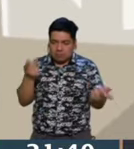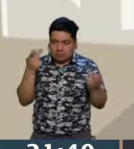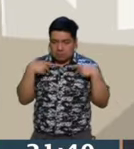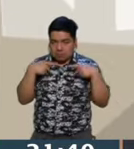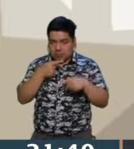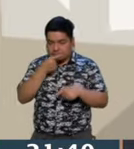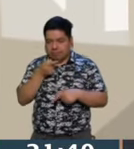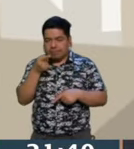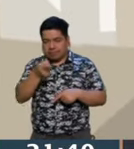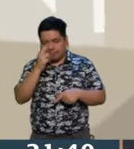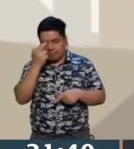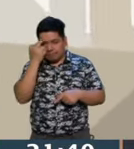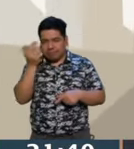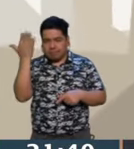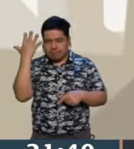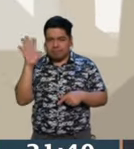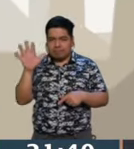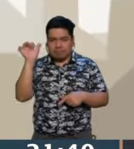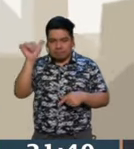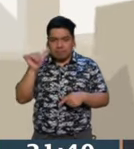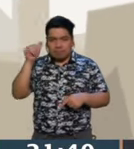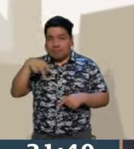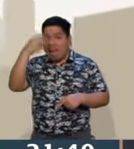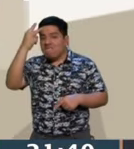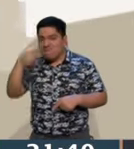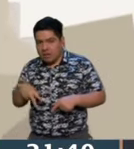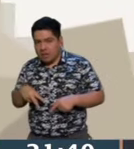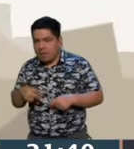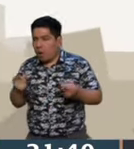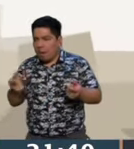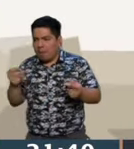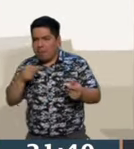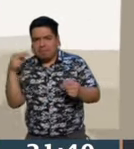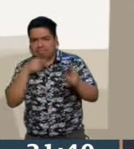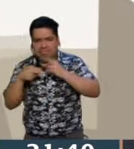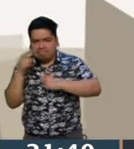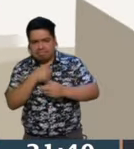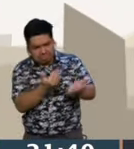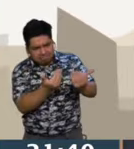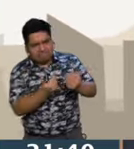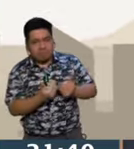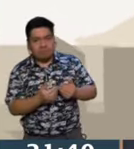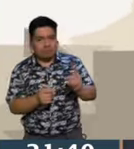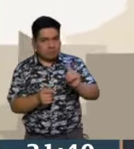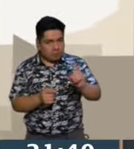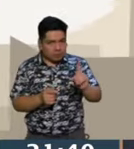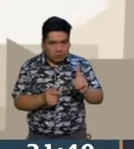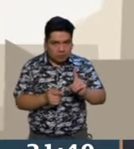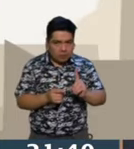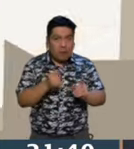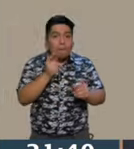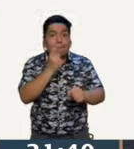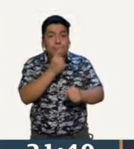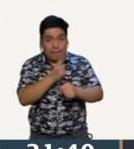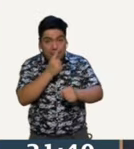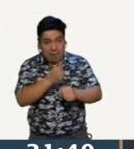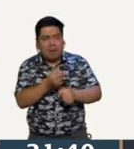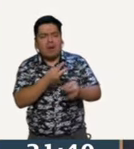te lo comentaba el 5 de abril, México no le dio automáticamente el asilo político. México lo declaró primero